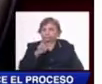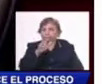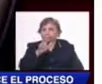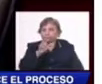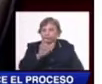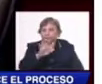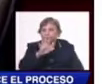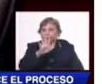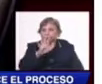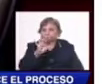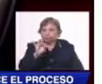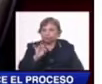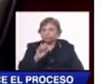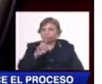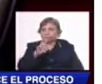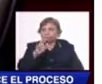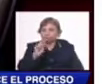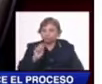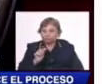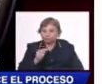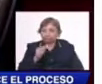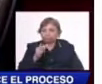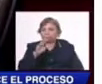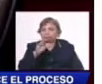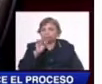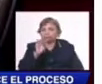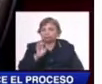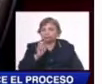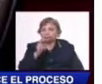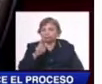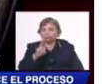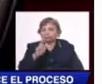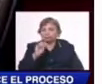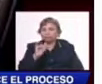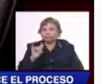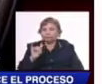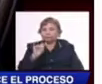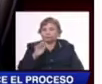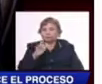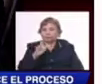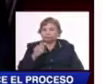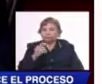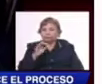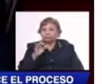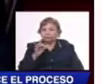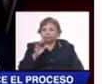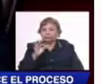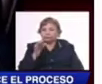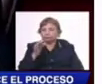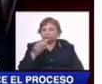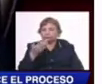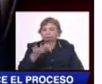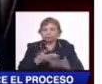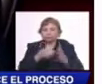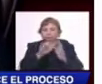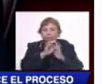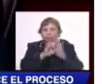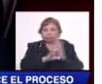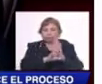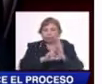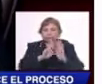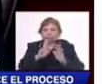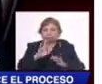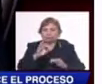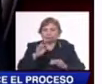3758, 3784, 3803 y 3819. Ley de reforma constitucional